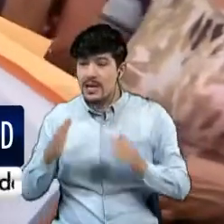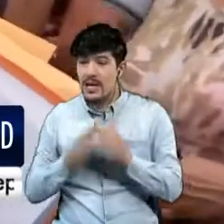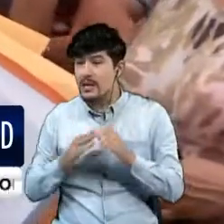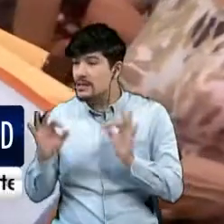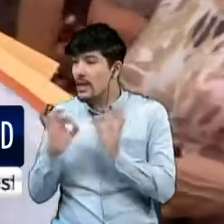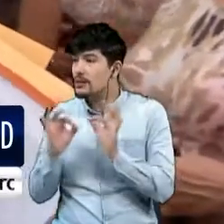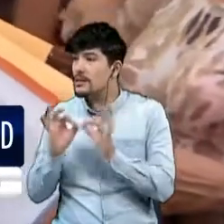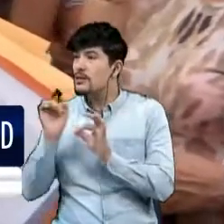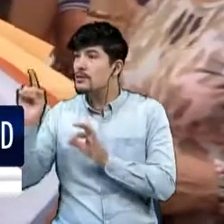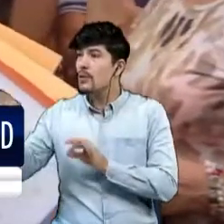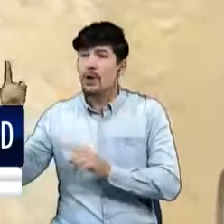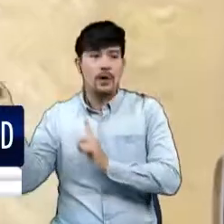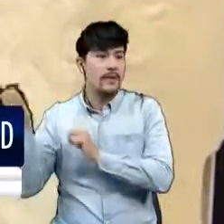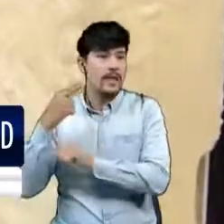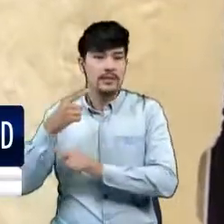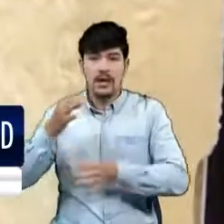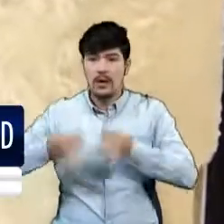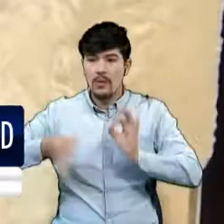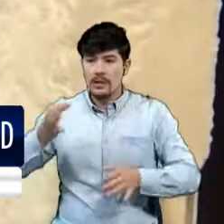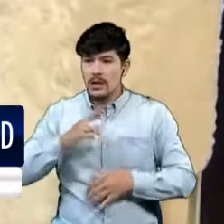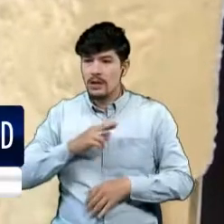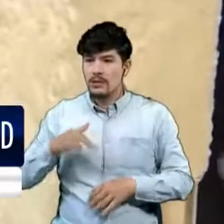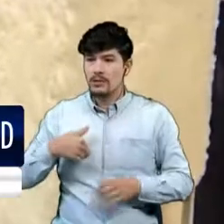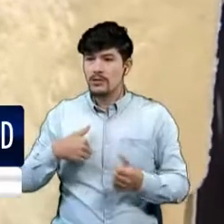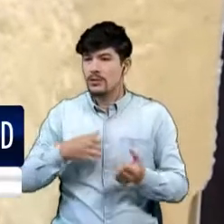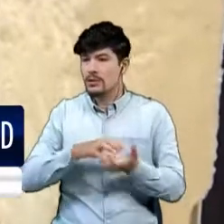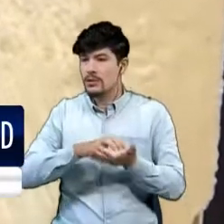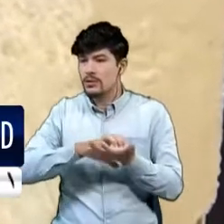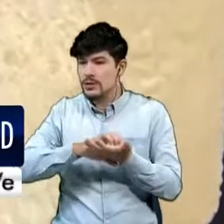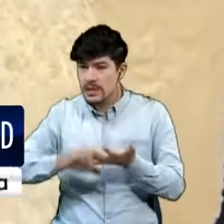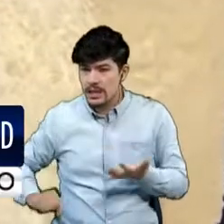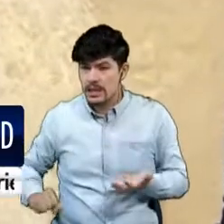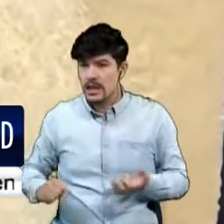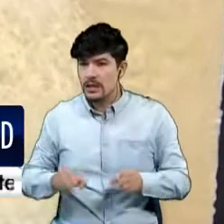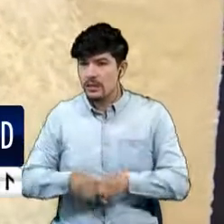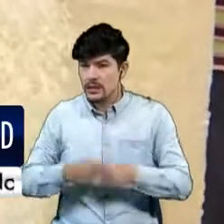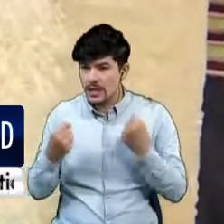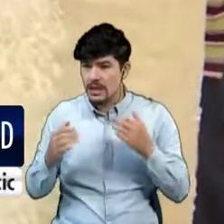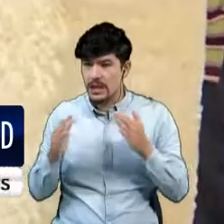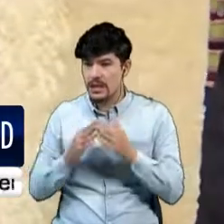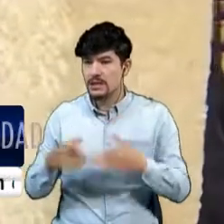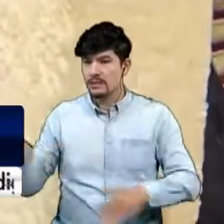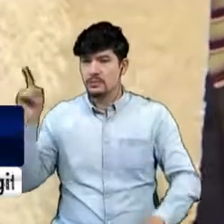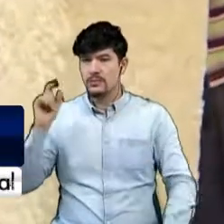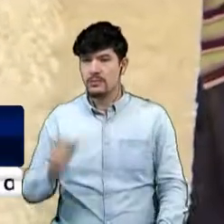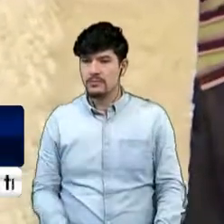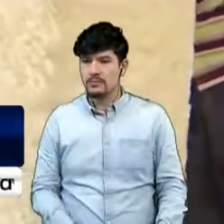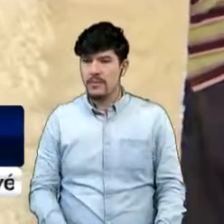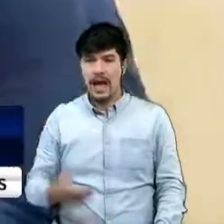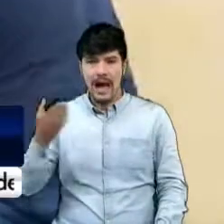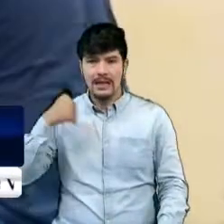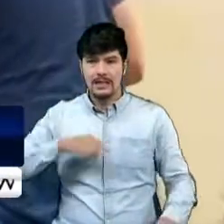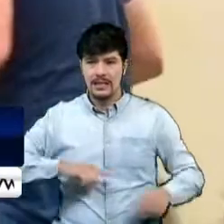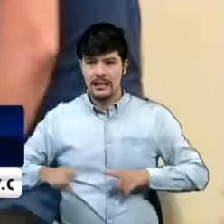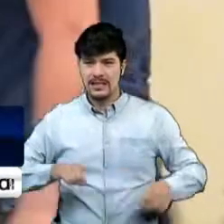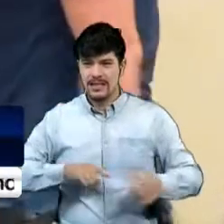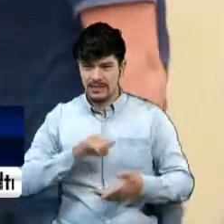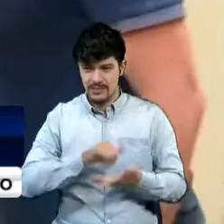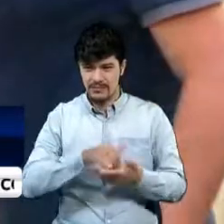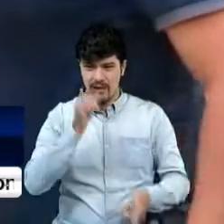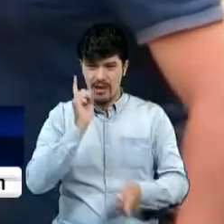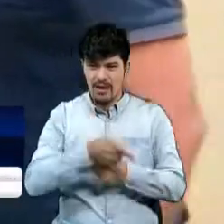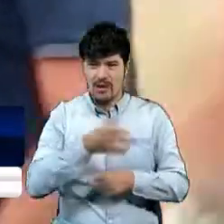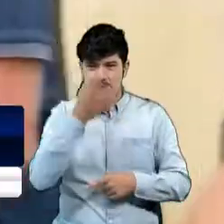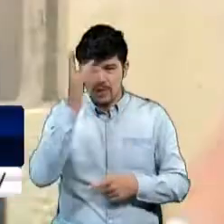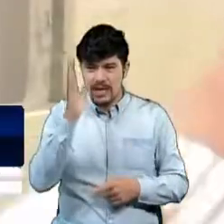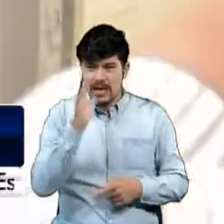ellos obedecerá el juez nos van a tumbar la caseta en este momento álvarez en administraciones anteriores habían sido sancionadas en primera instancia